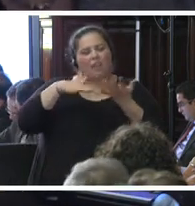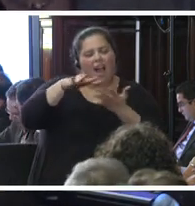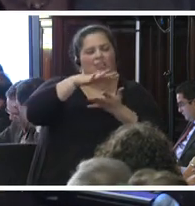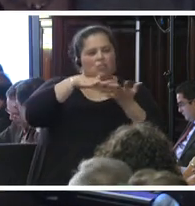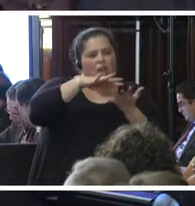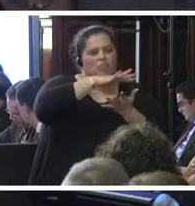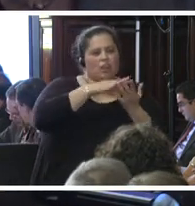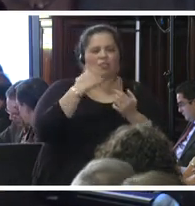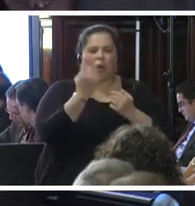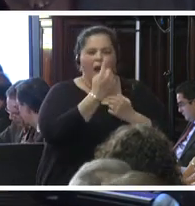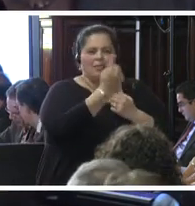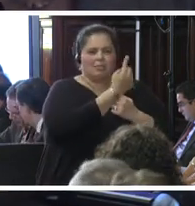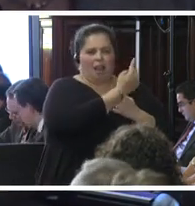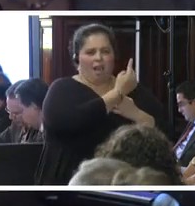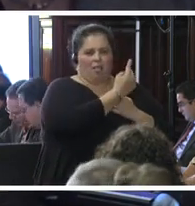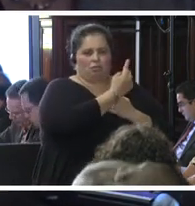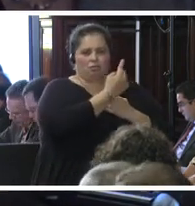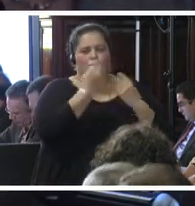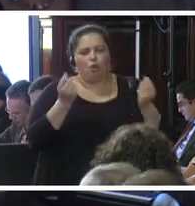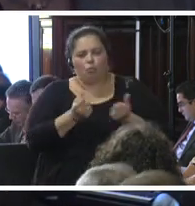en una